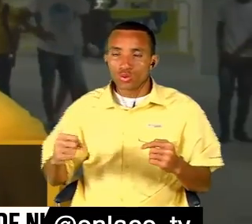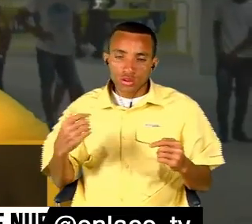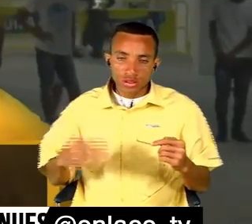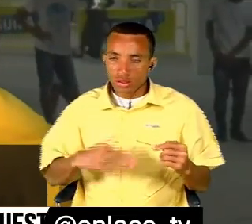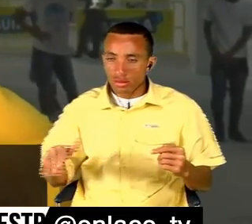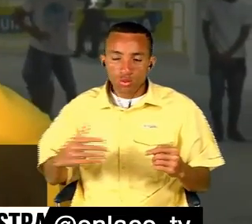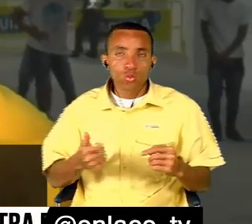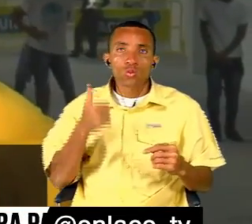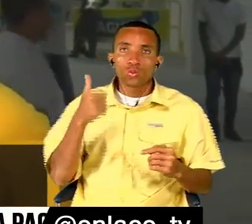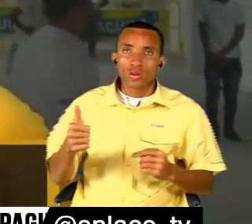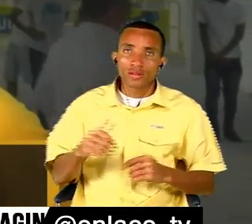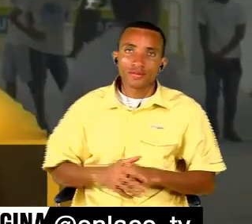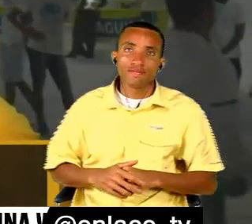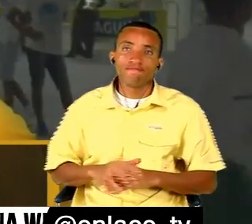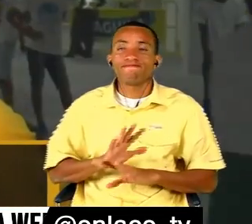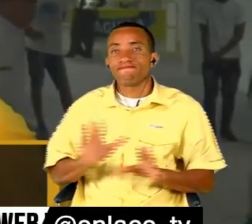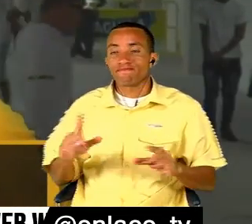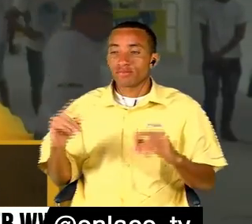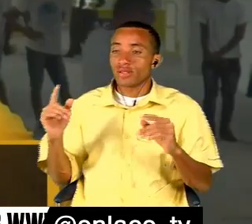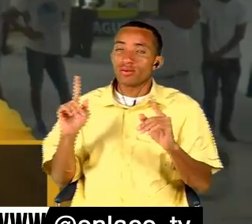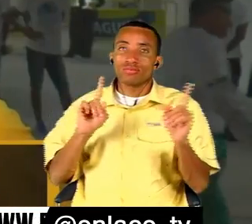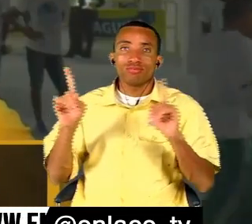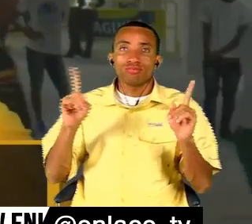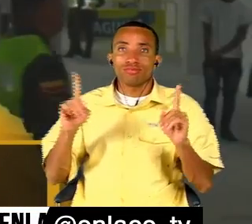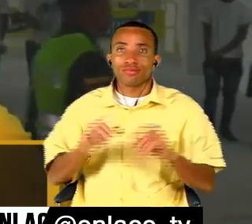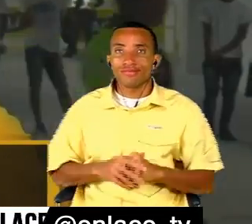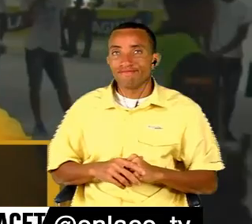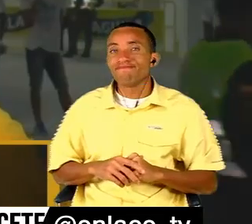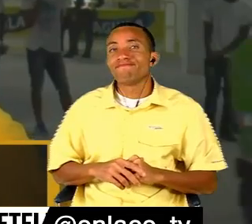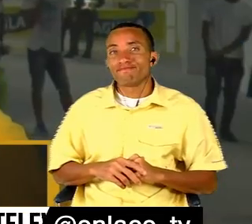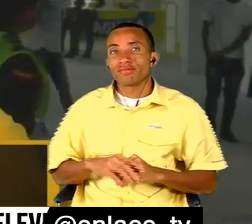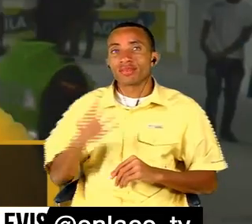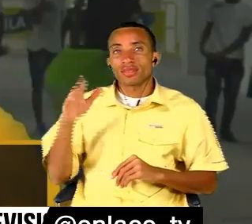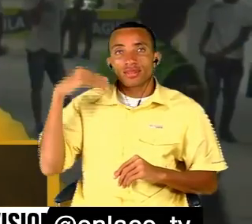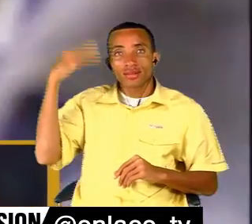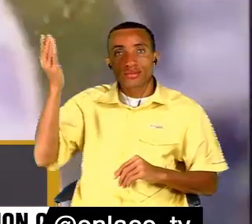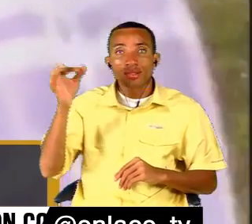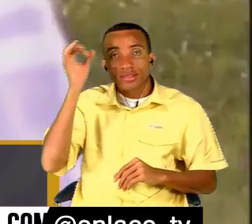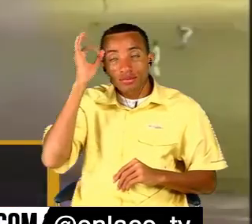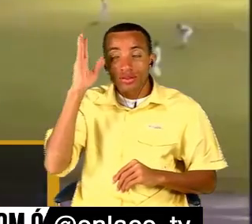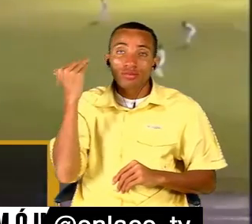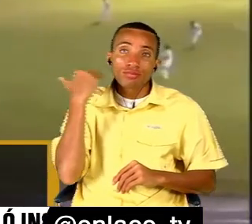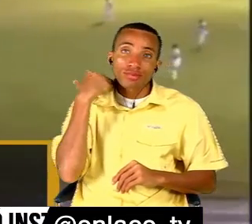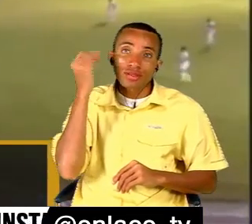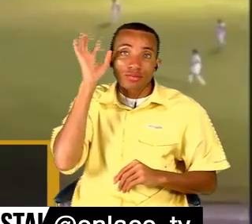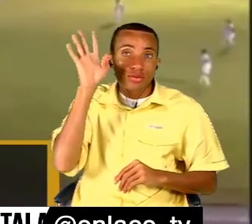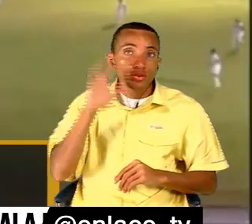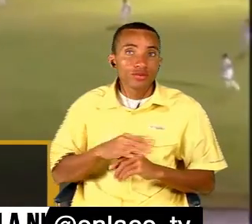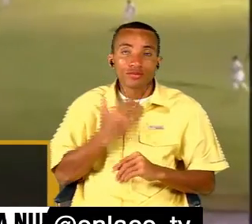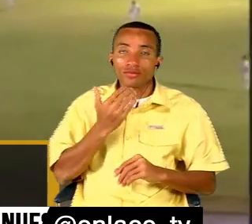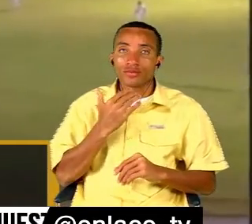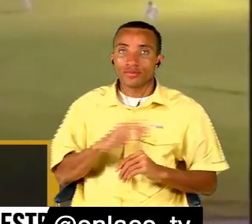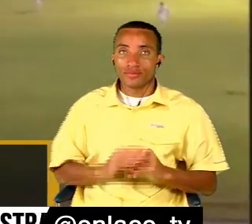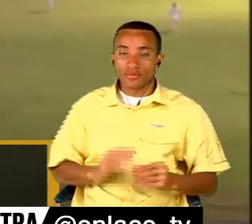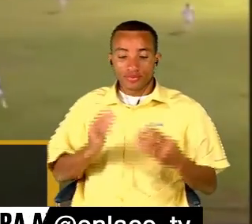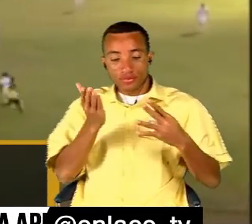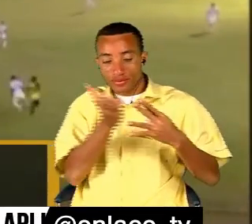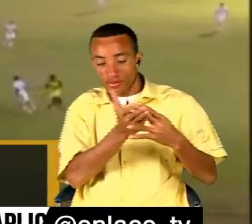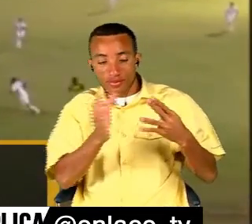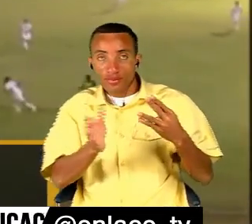buen partido y nos saca un punto valioso. Hoy perdemos 2 que ojalá más adelante no nos hagan falta. La propuesta de juego en el segundo tiempo no varió